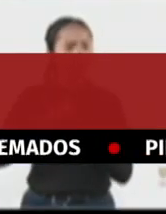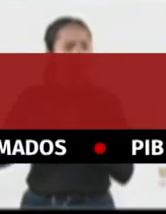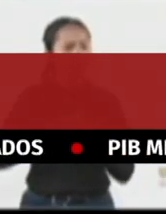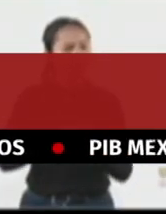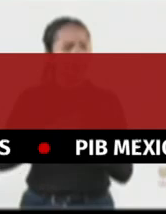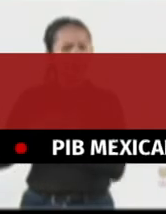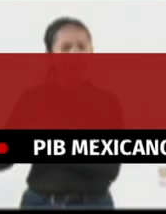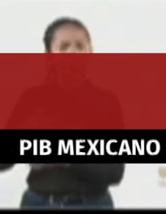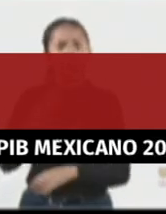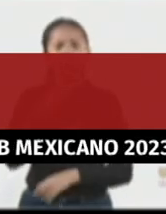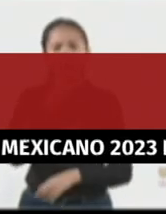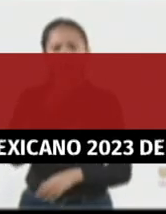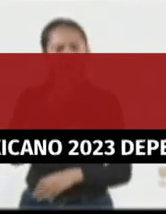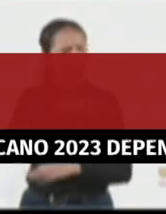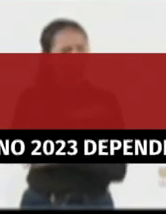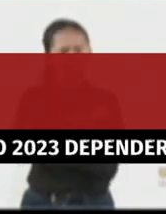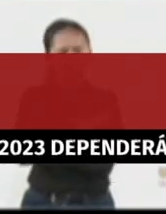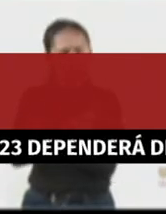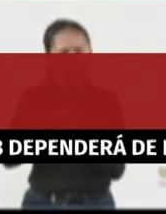Katia